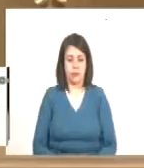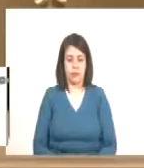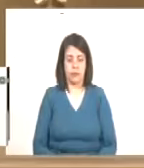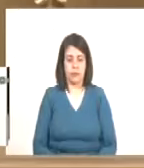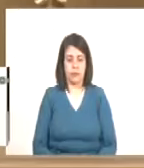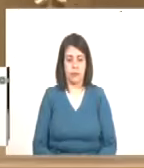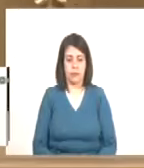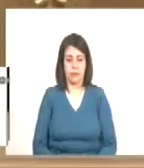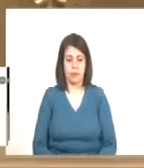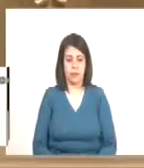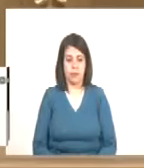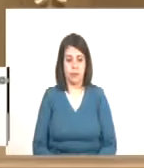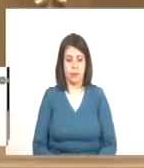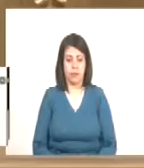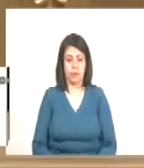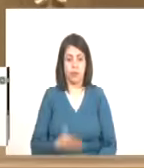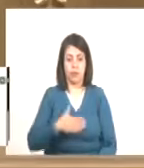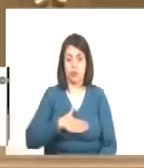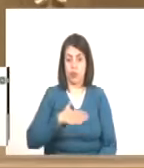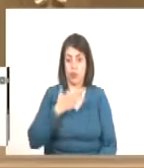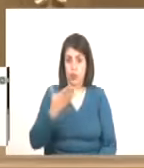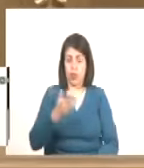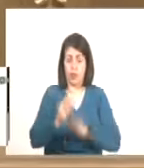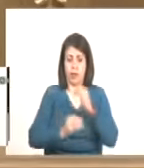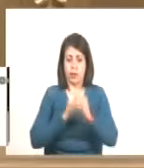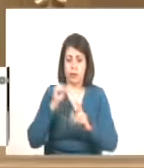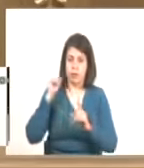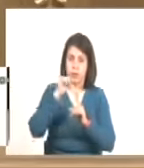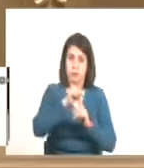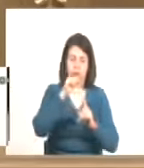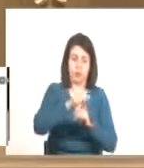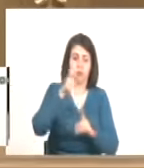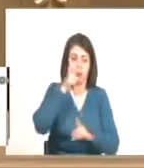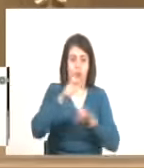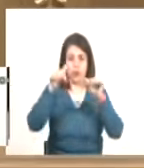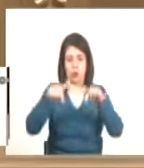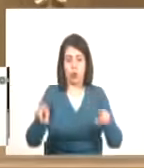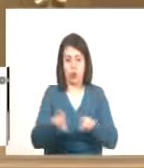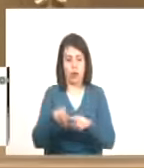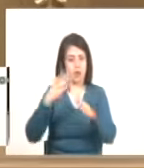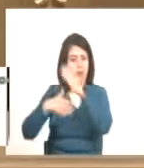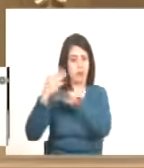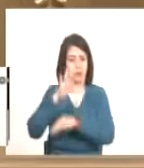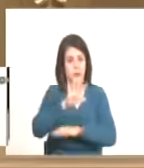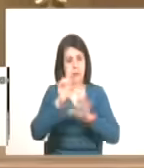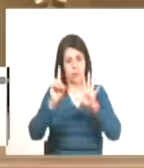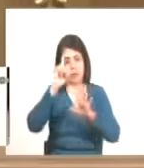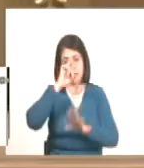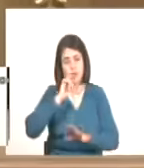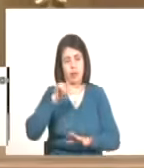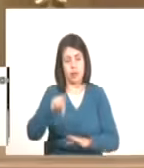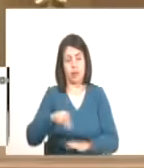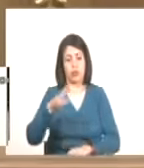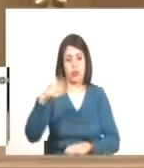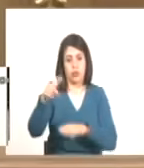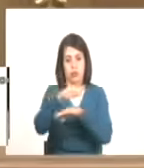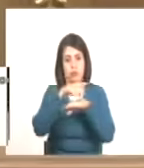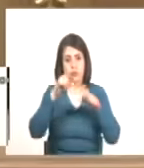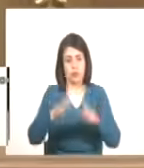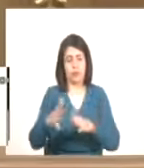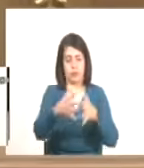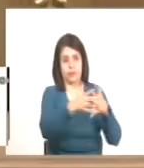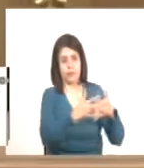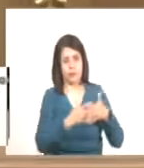Es poder encarnar la lucha de un pueblo que hoy, al igual que hace 56 años, cuando el gobierno de los